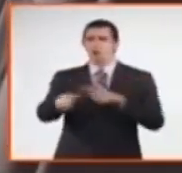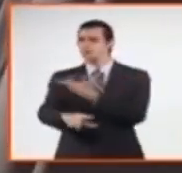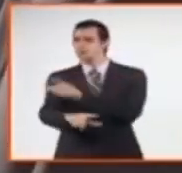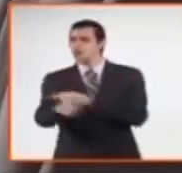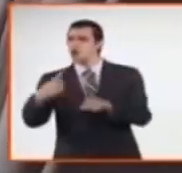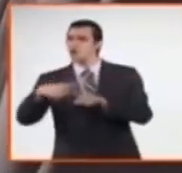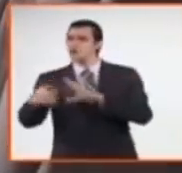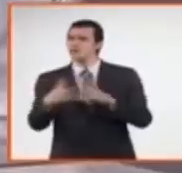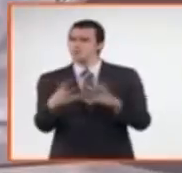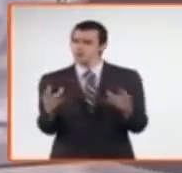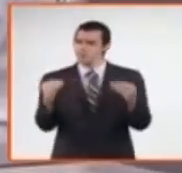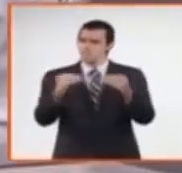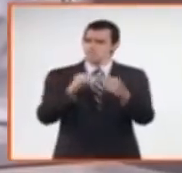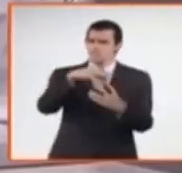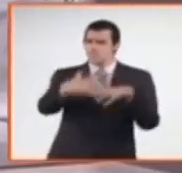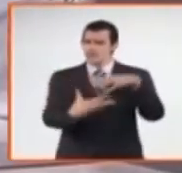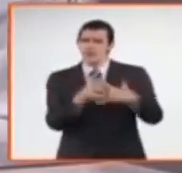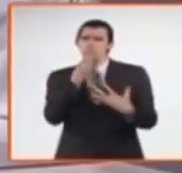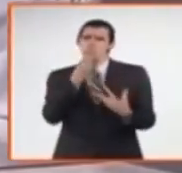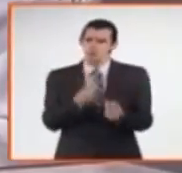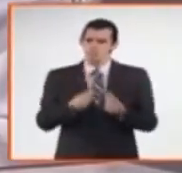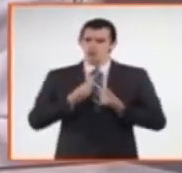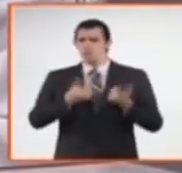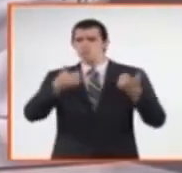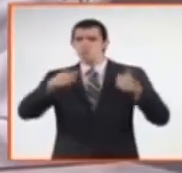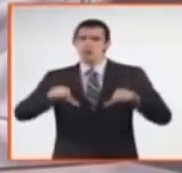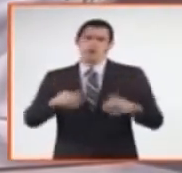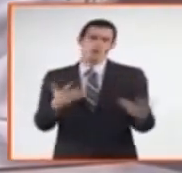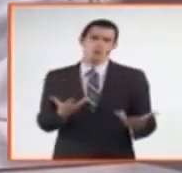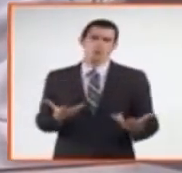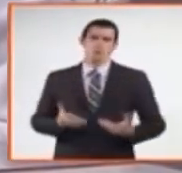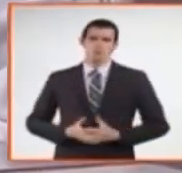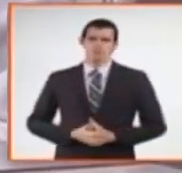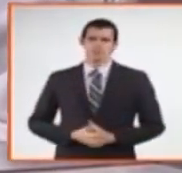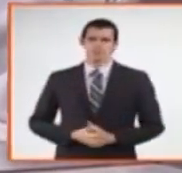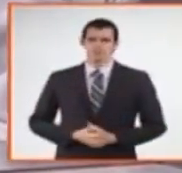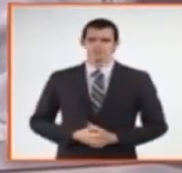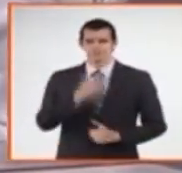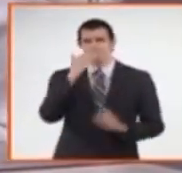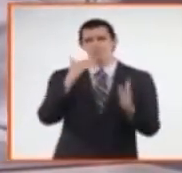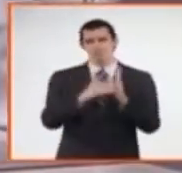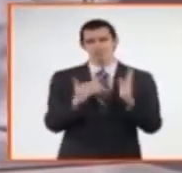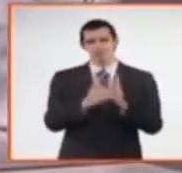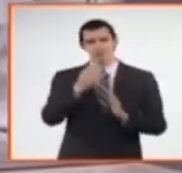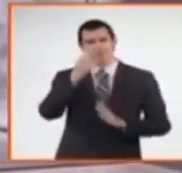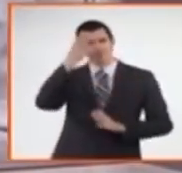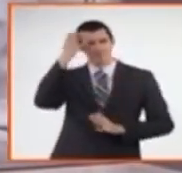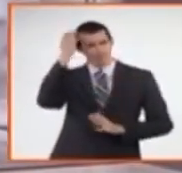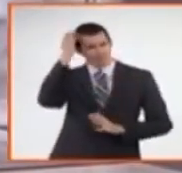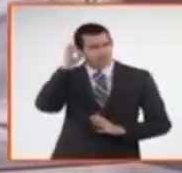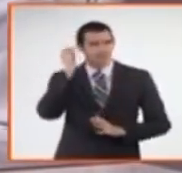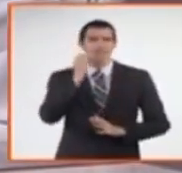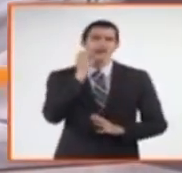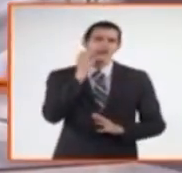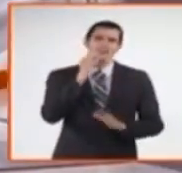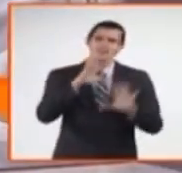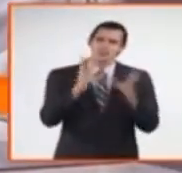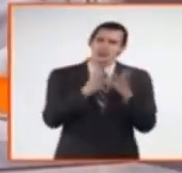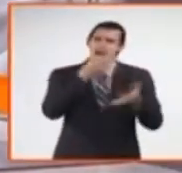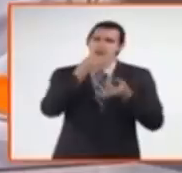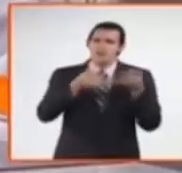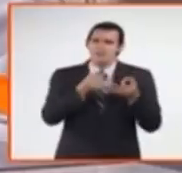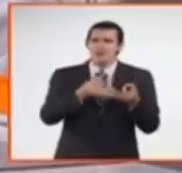y buenas tardes a todos los que nos escuchan un gran honor para mí estar de nuevo en la mesa redonda de